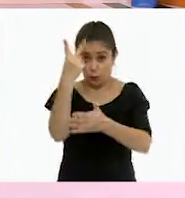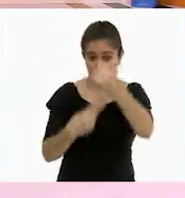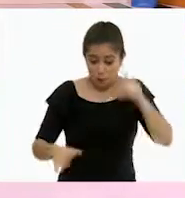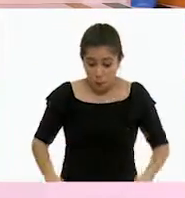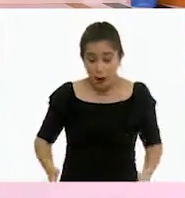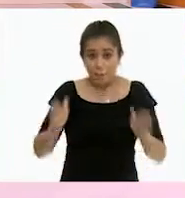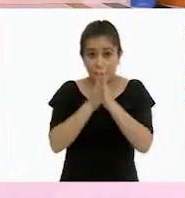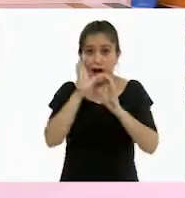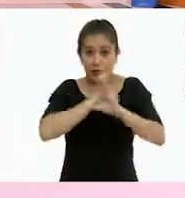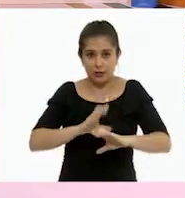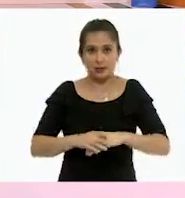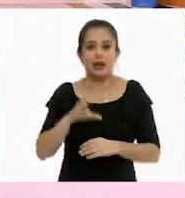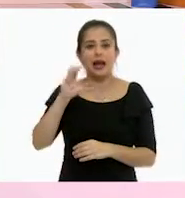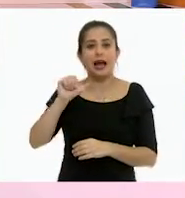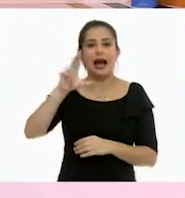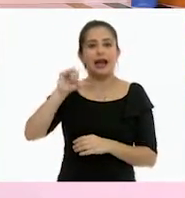dice, caricatura.